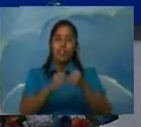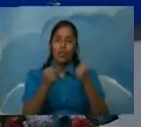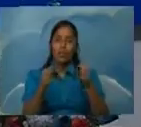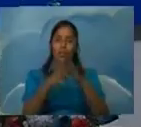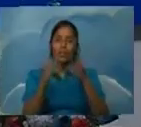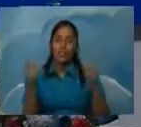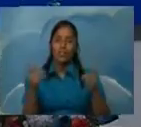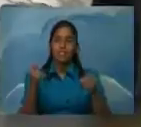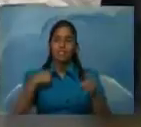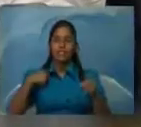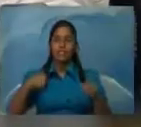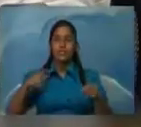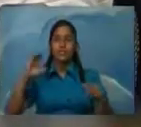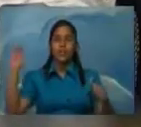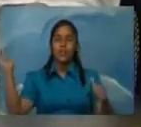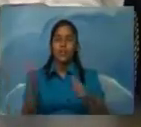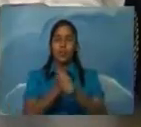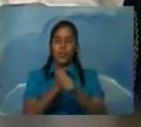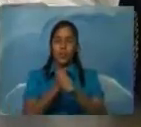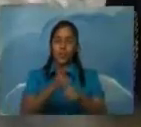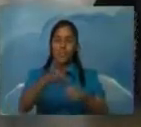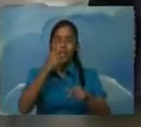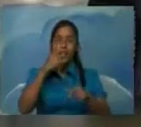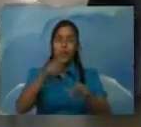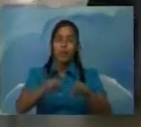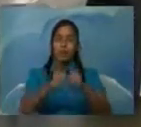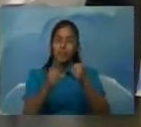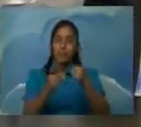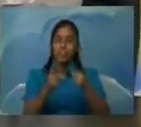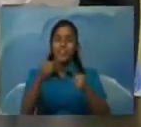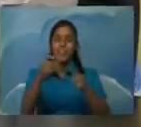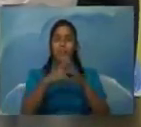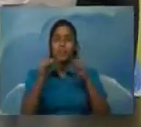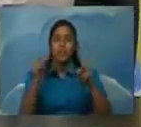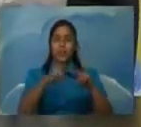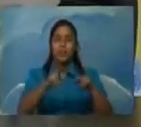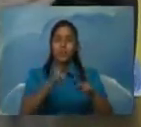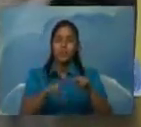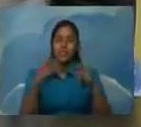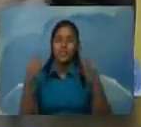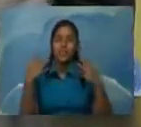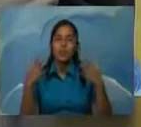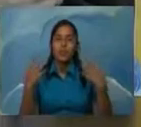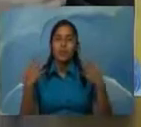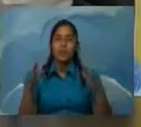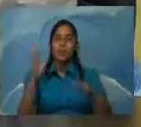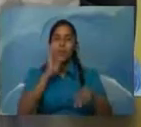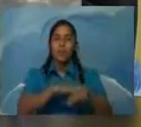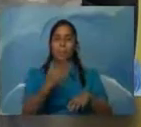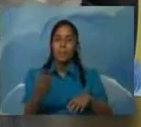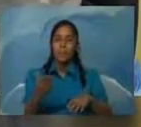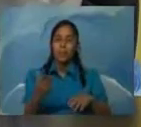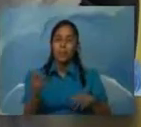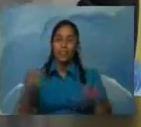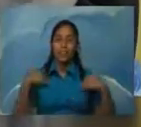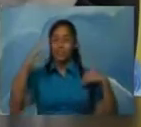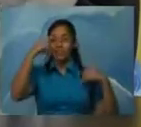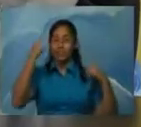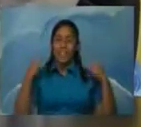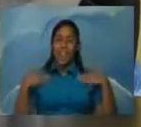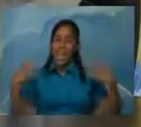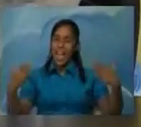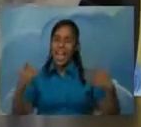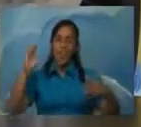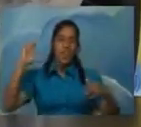mí. Yo lo encontré, yo lo encontré. Y los muchachitos aplauden porque el héroe encontró